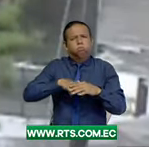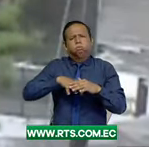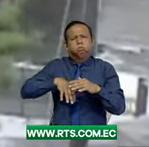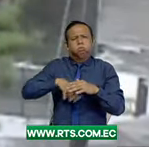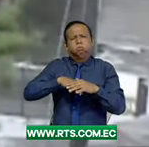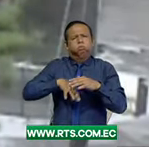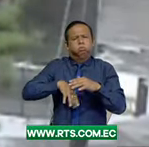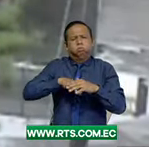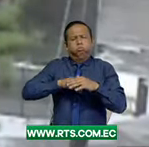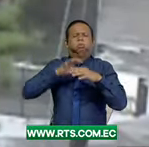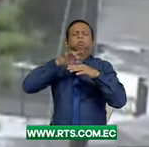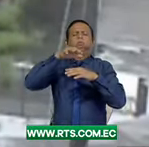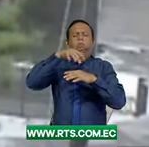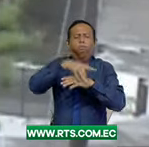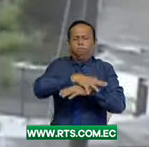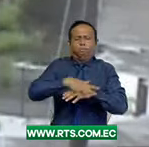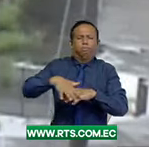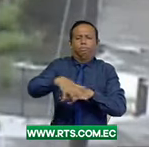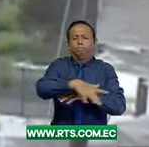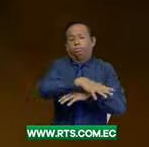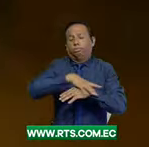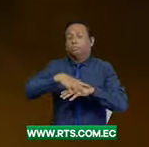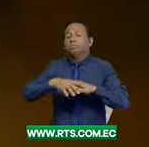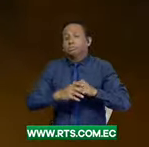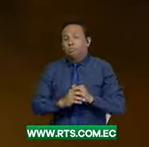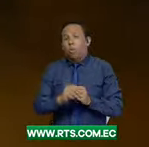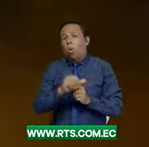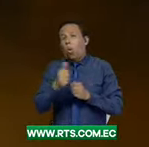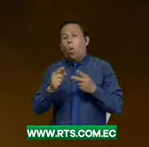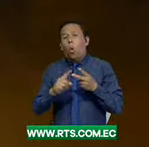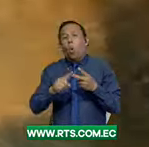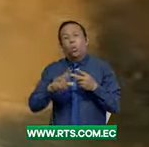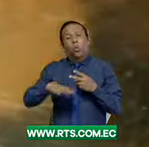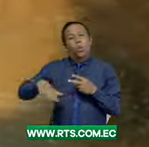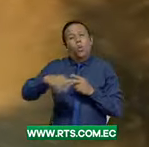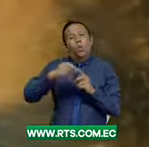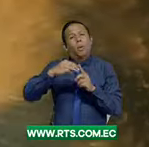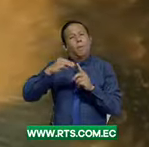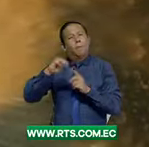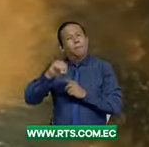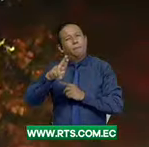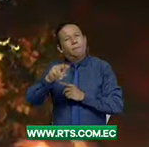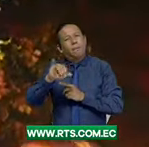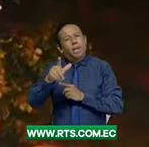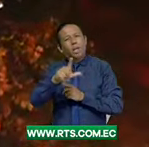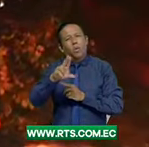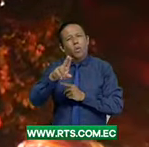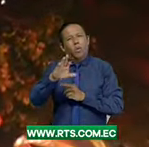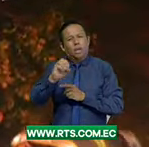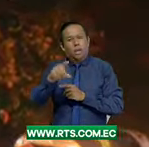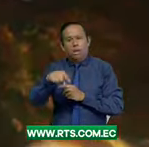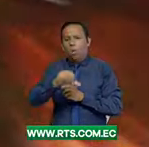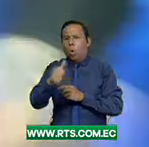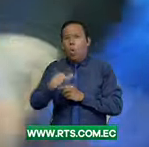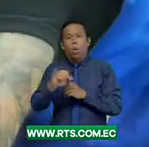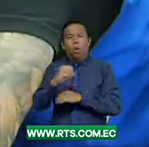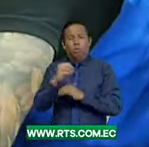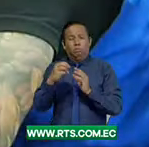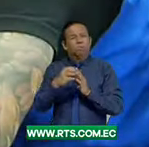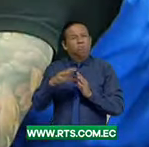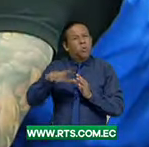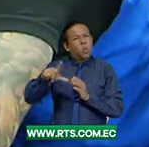explanada del Centro Comercial Albán Borja y la Ciudadela Milote. En mucho lote se cayó un árbol.